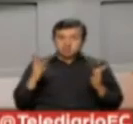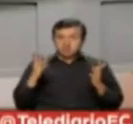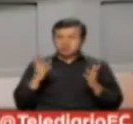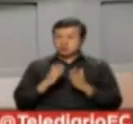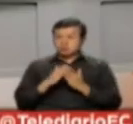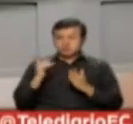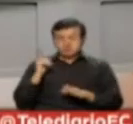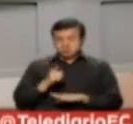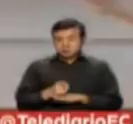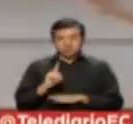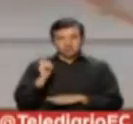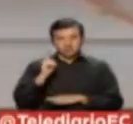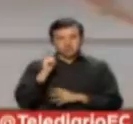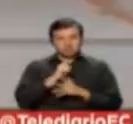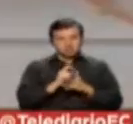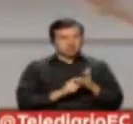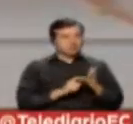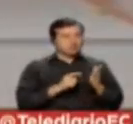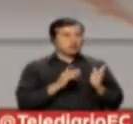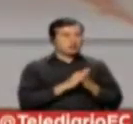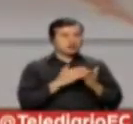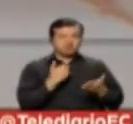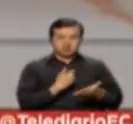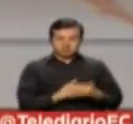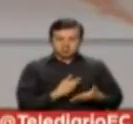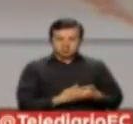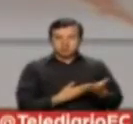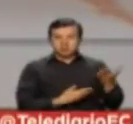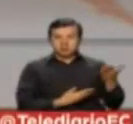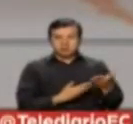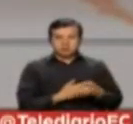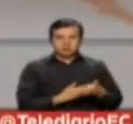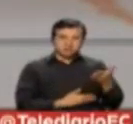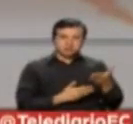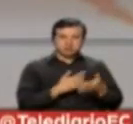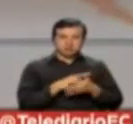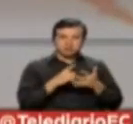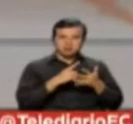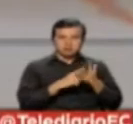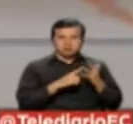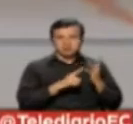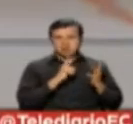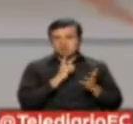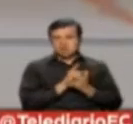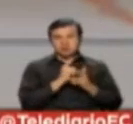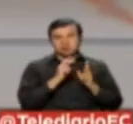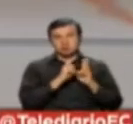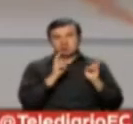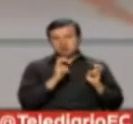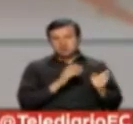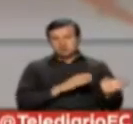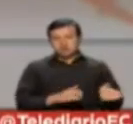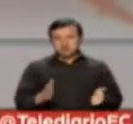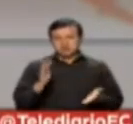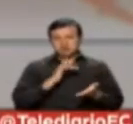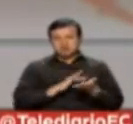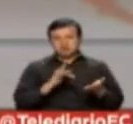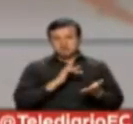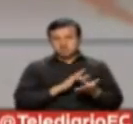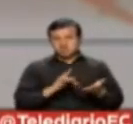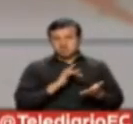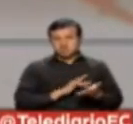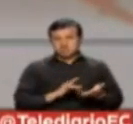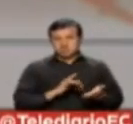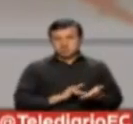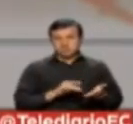no lo que hay que tener en el recurso en la mano pero pueden ser de diversas formas claro en el caso que hablamos de tablet por supuesto desde el uso